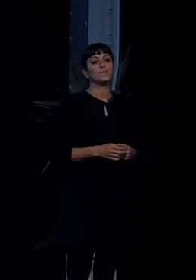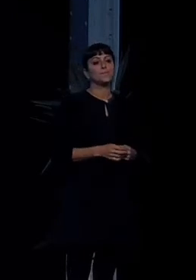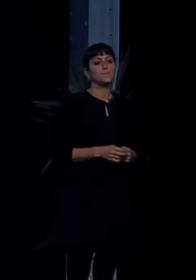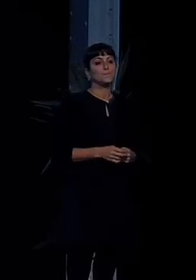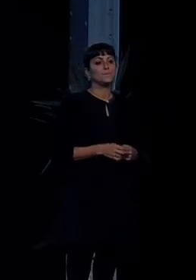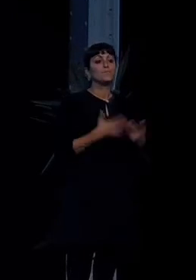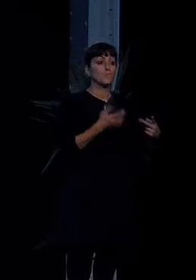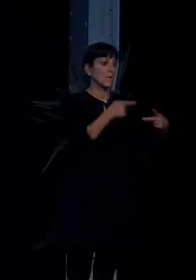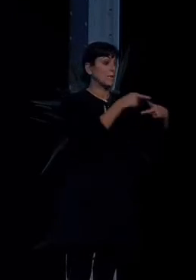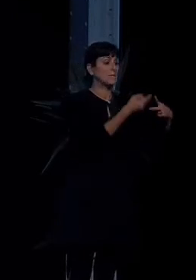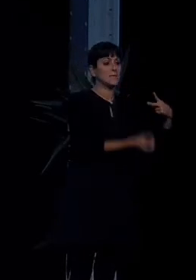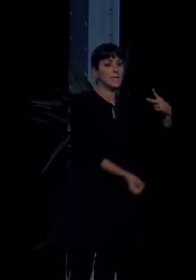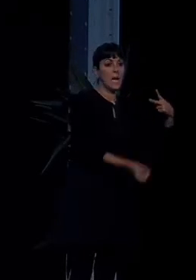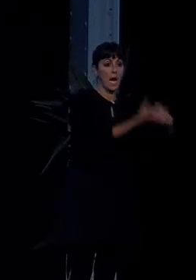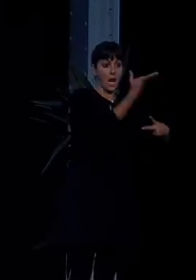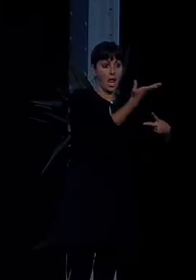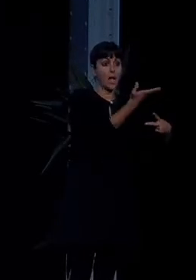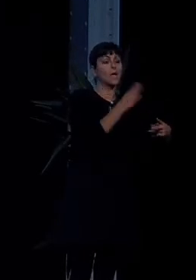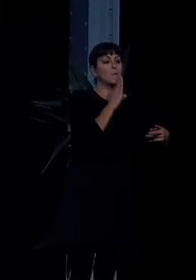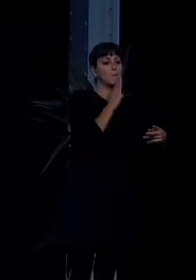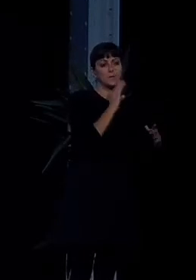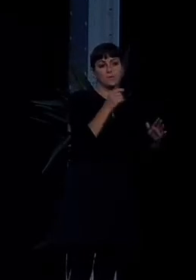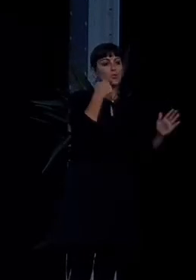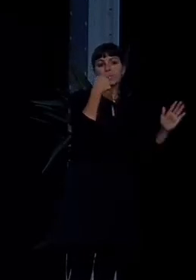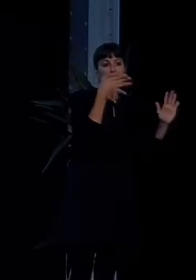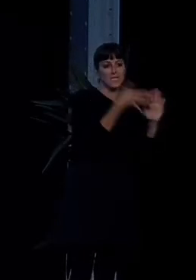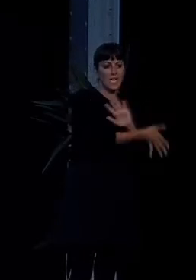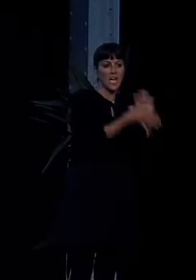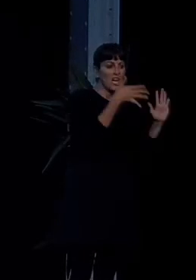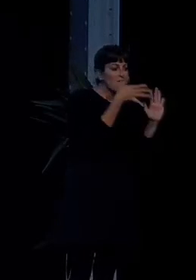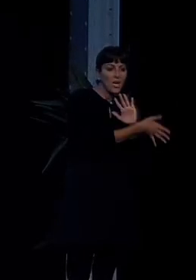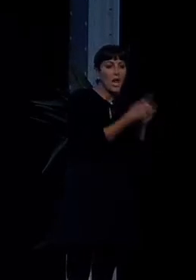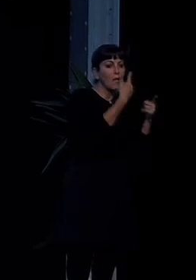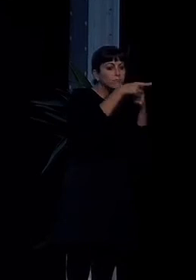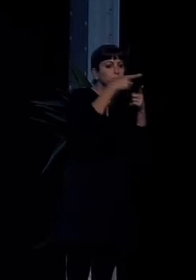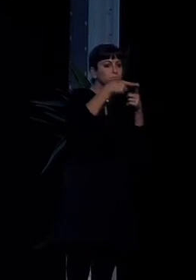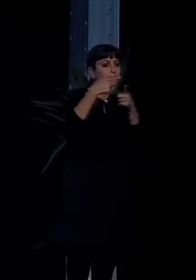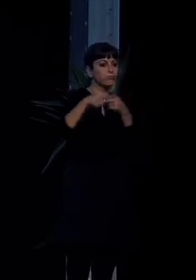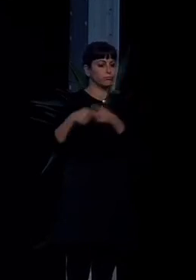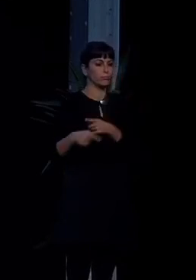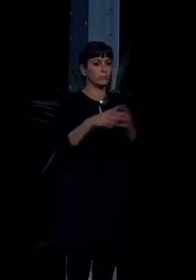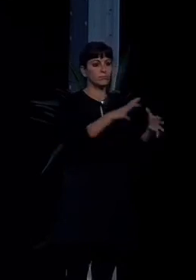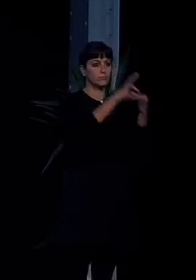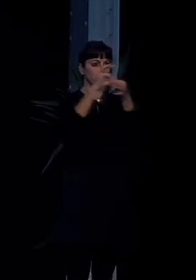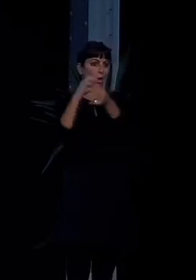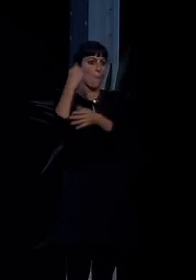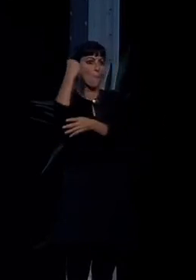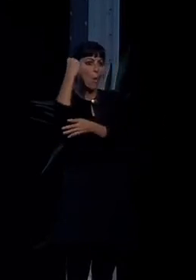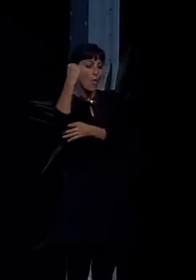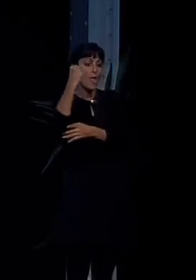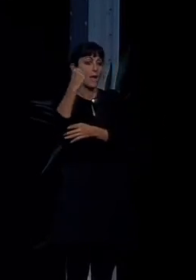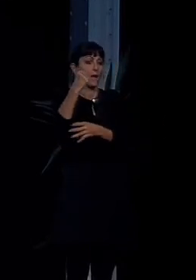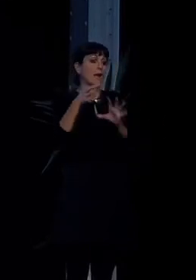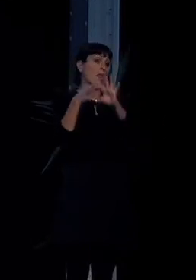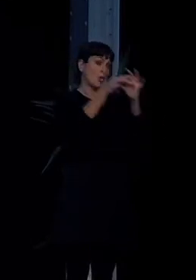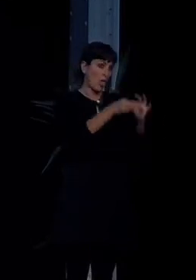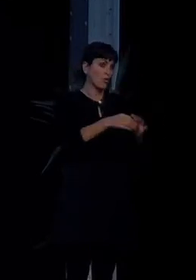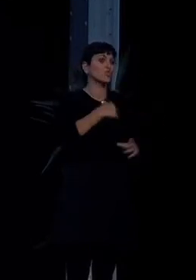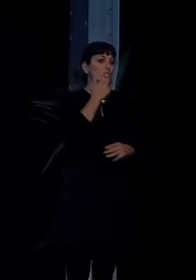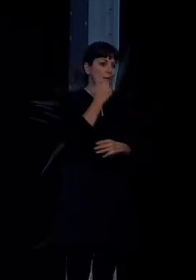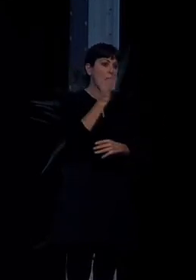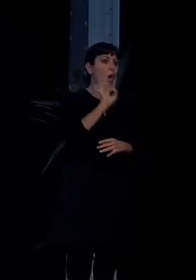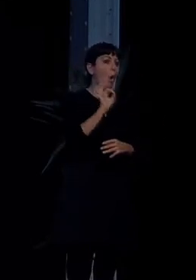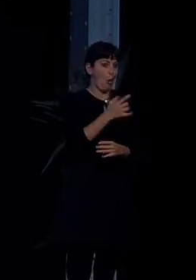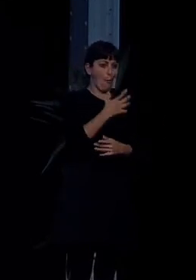genera, lo que hace es producir significados que desde el poder hacia una verdad o hacia un saber, ¿no? Bueno,